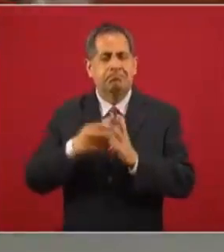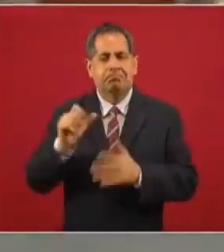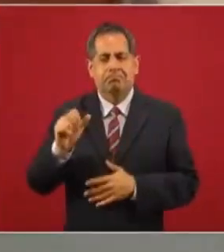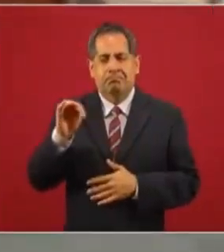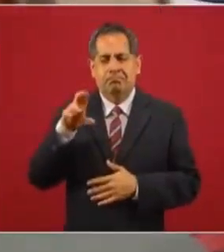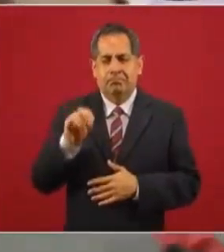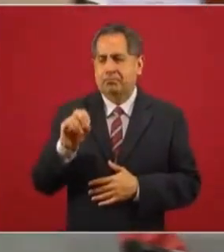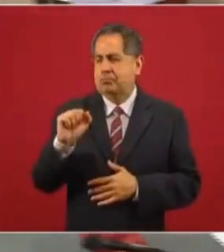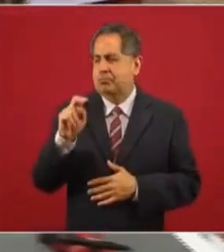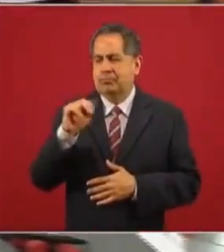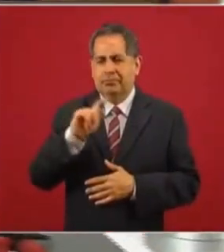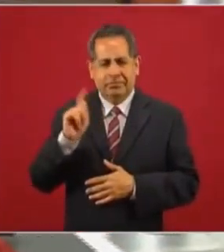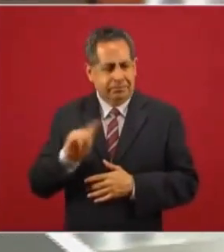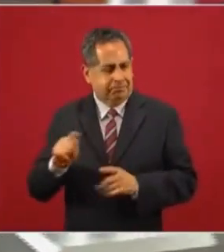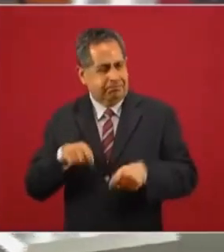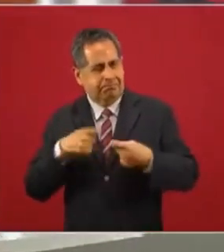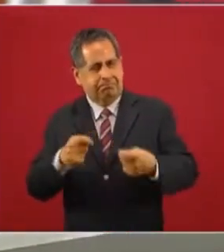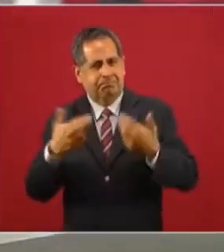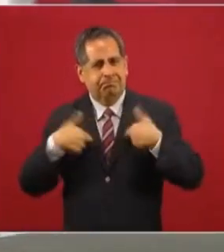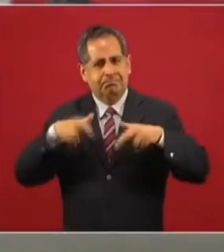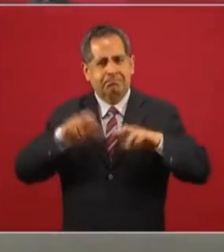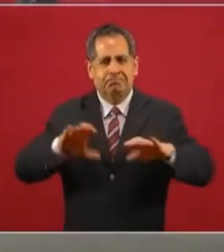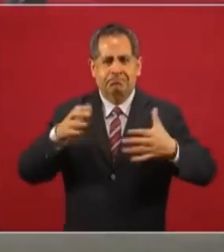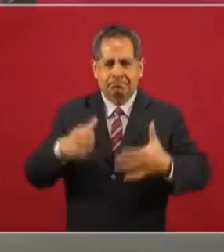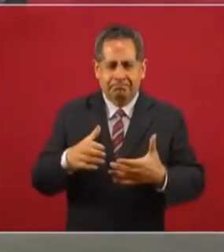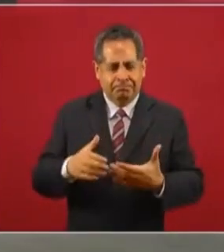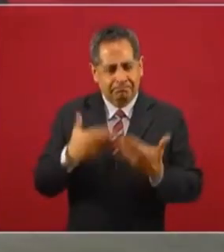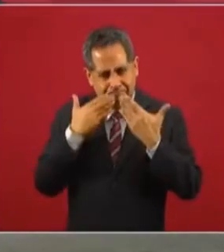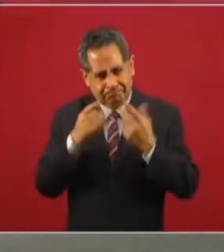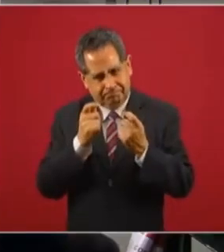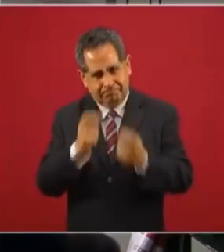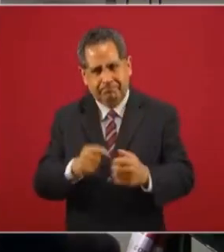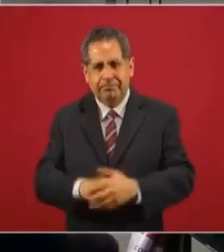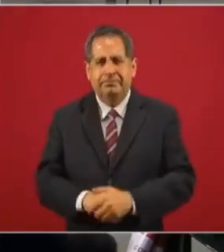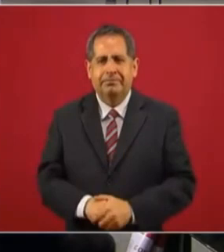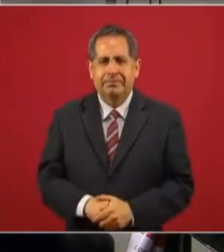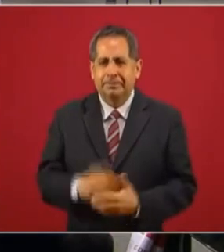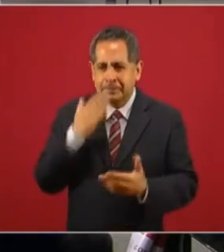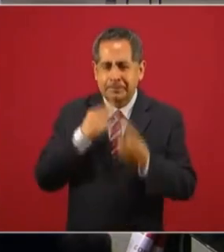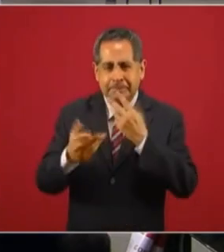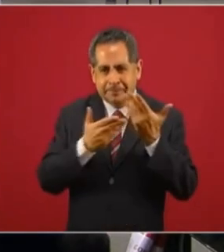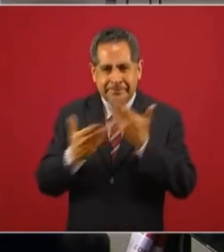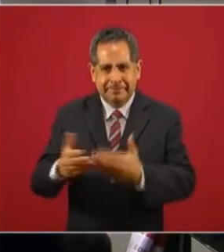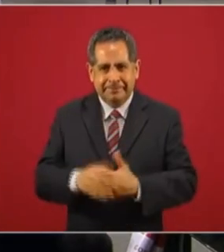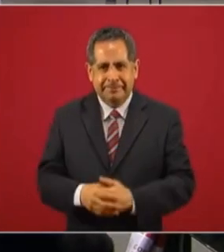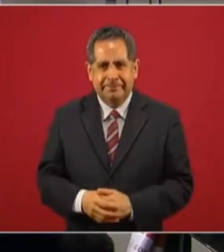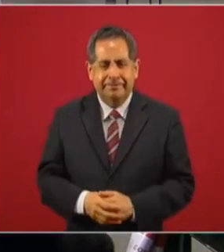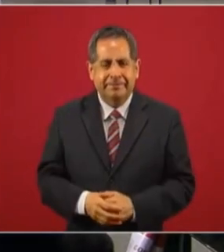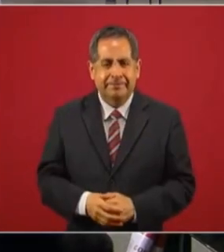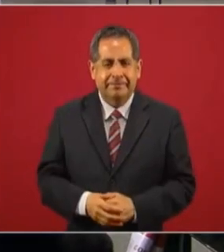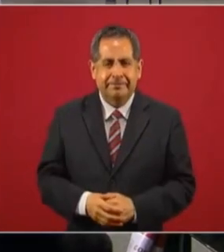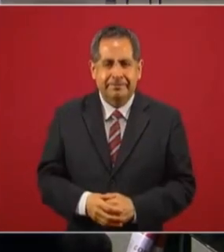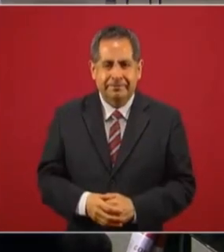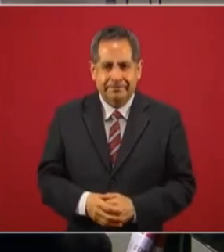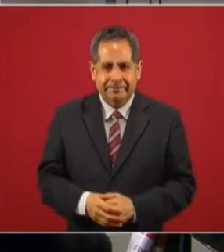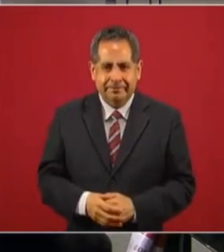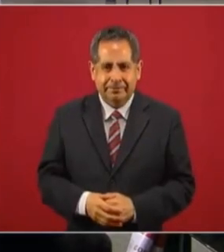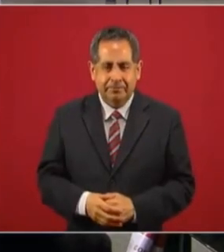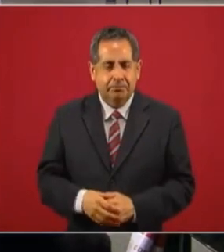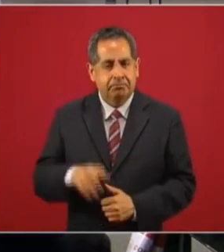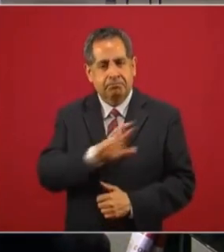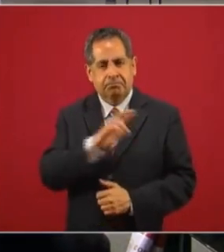Armando Sánchez Mabarak, representante legal. Bienvenido. Y entregamos